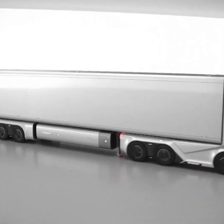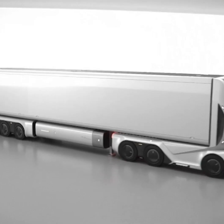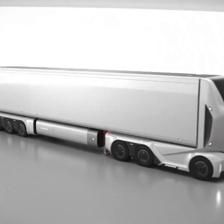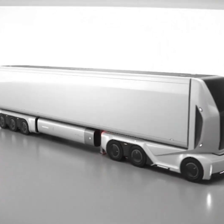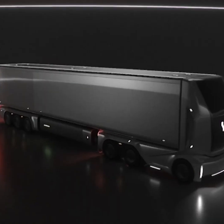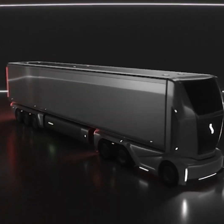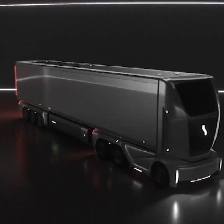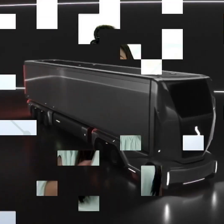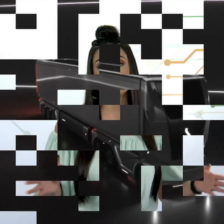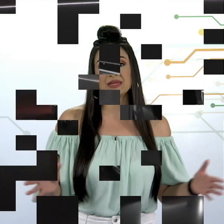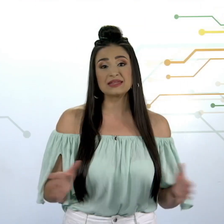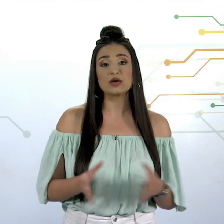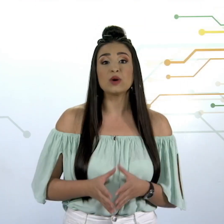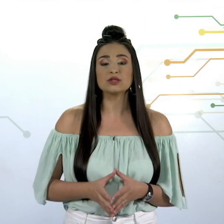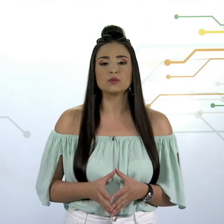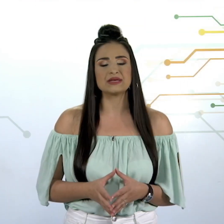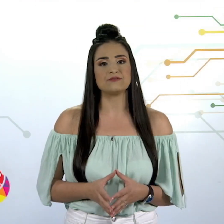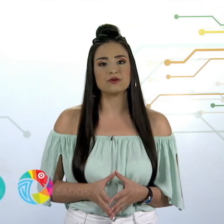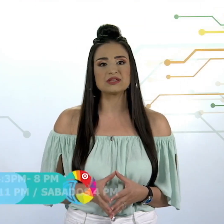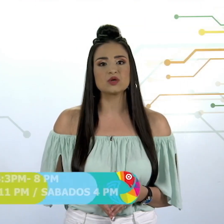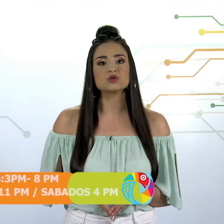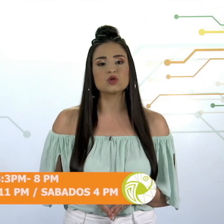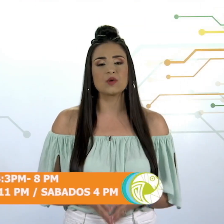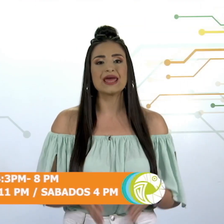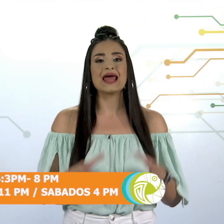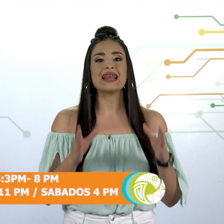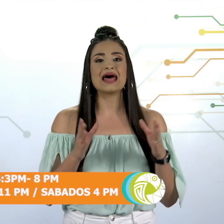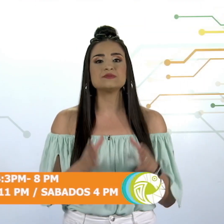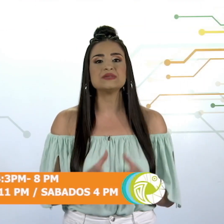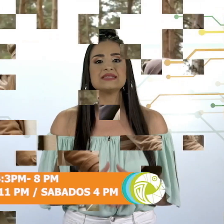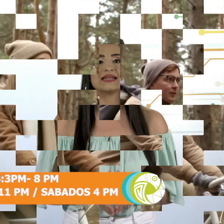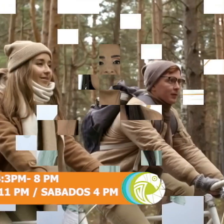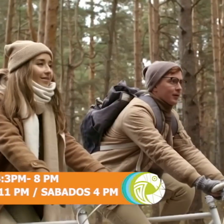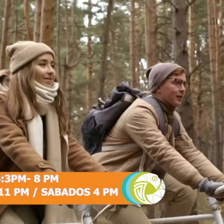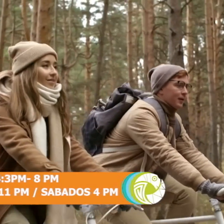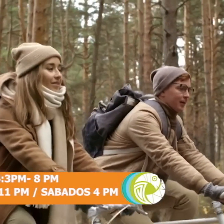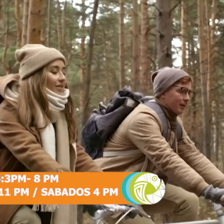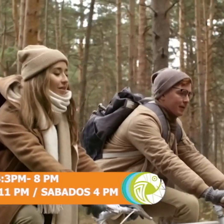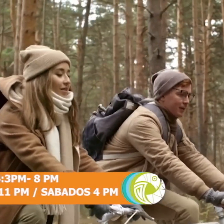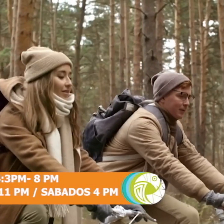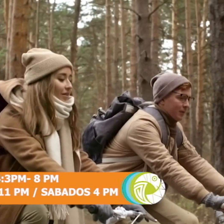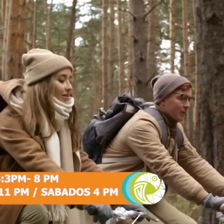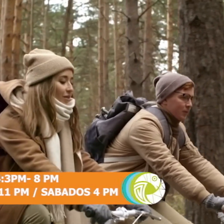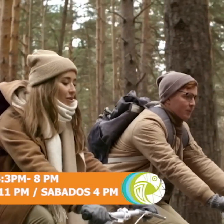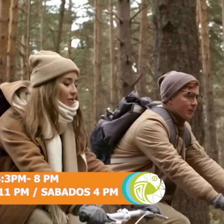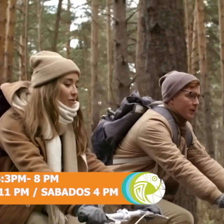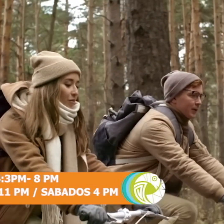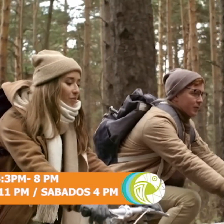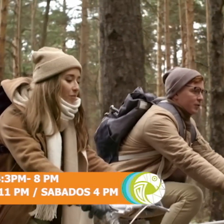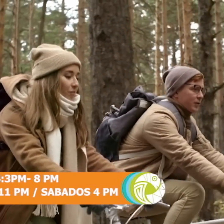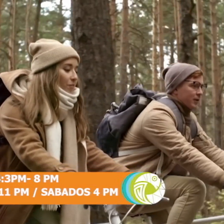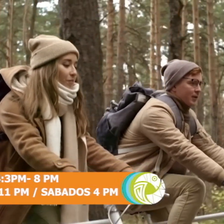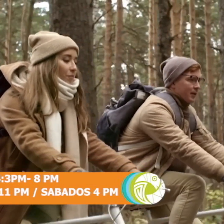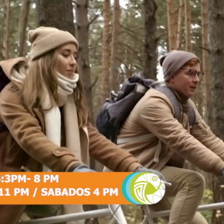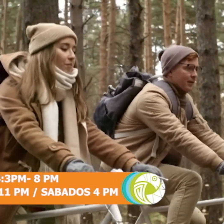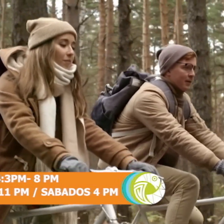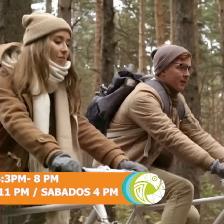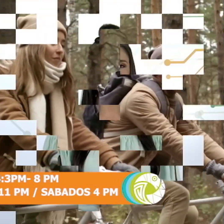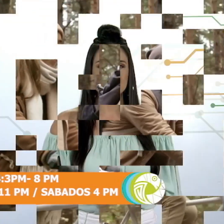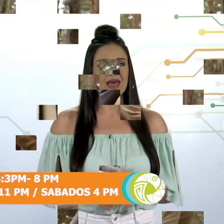solo, así como lo escuchas, y también te cuento más información sobre las bicicletas eléctricas que pueden ser una alternativa